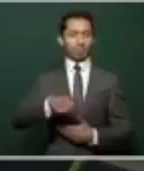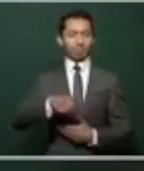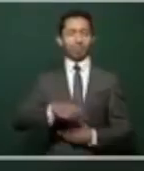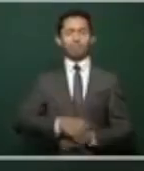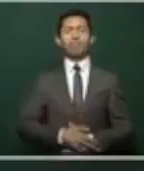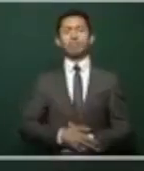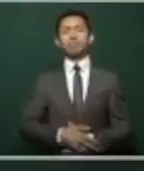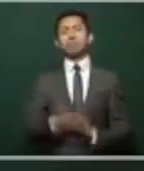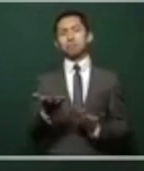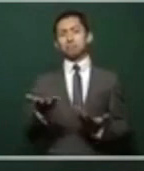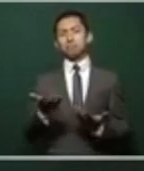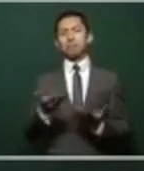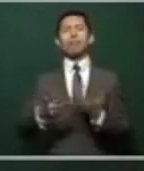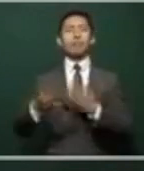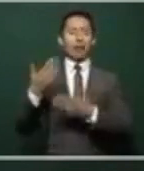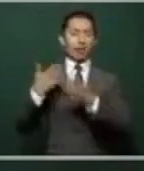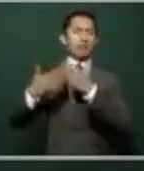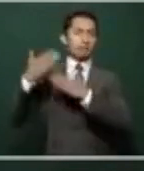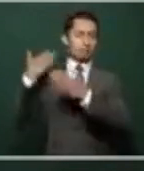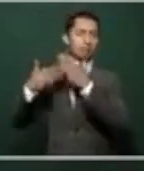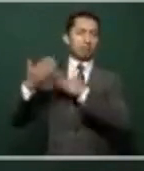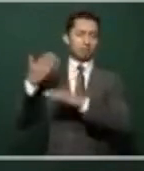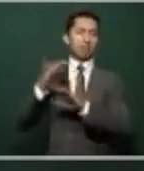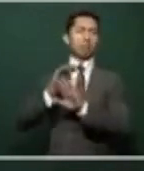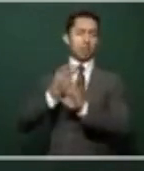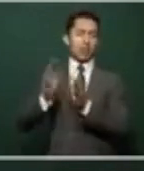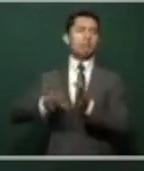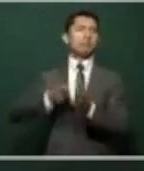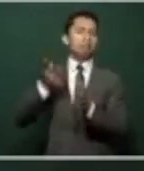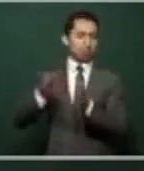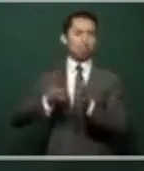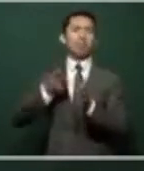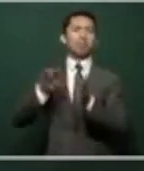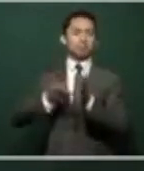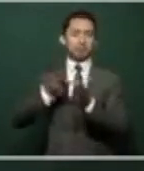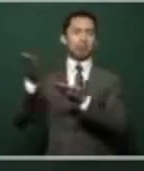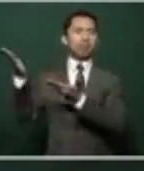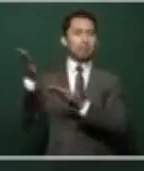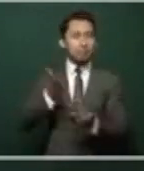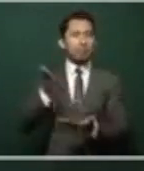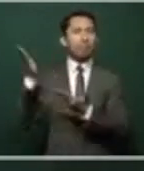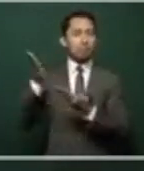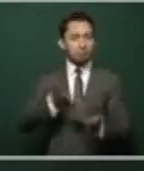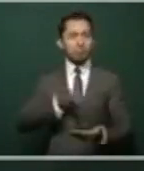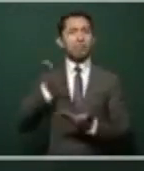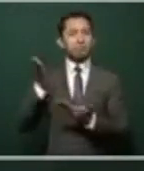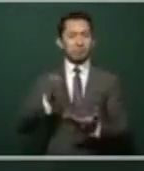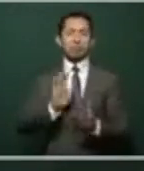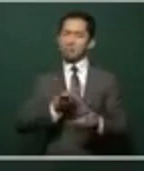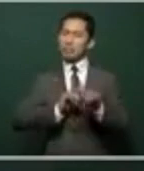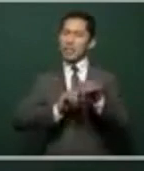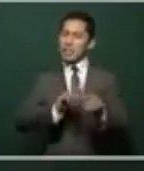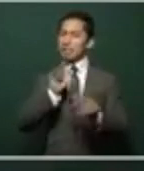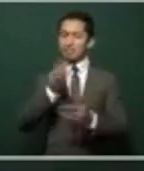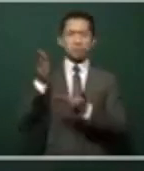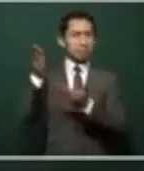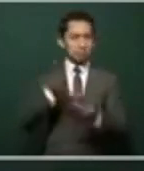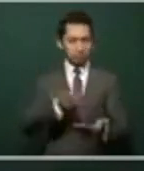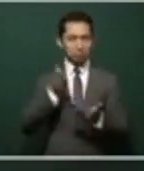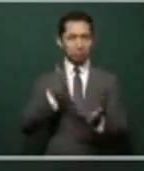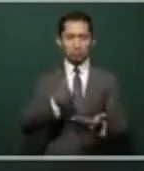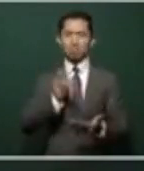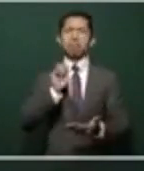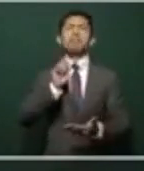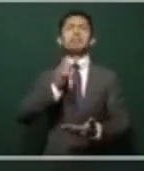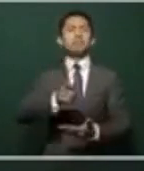lo hemos venido haciendo y va a continuar este procedimiento. No siempre vamos